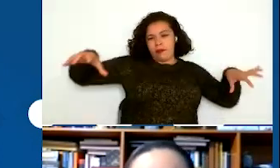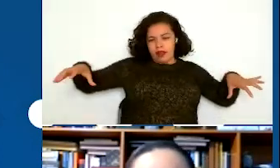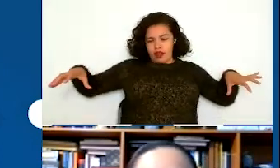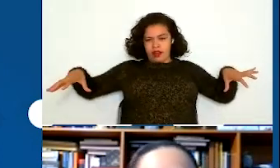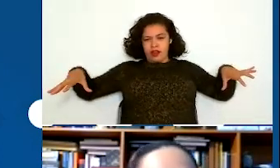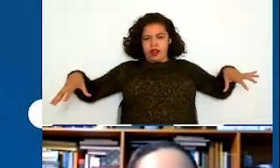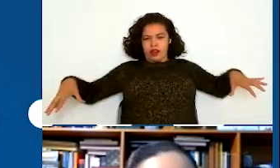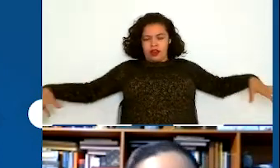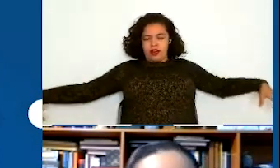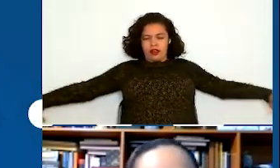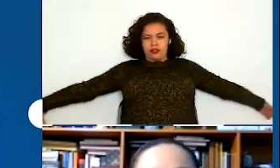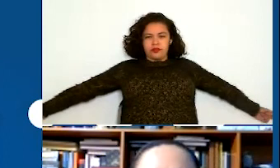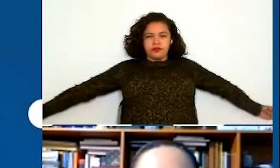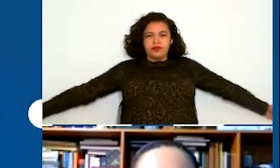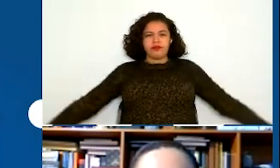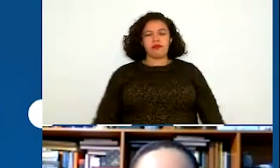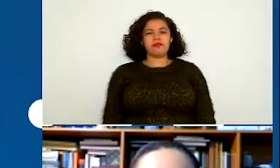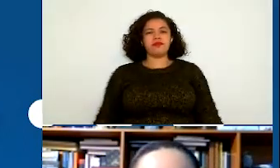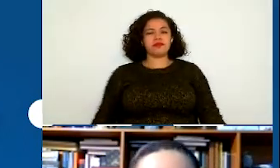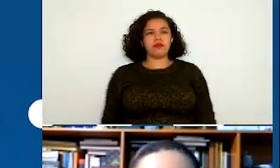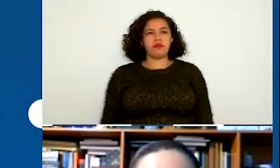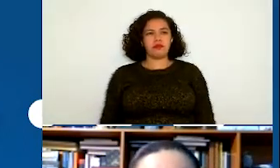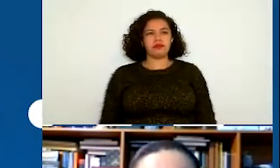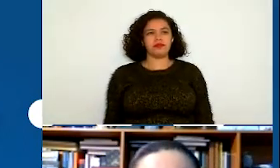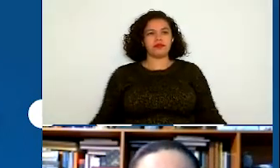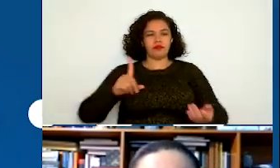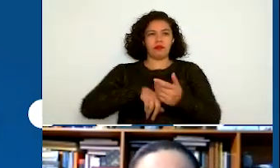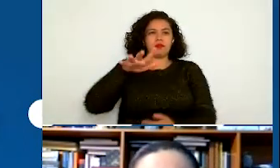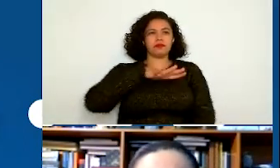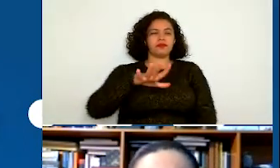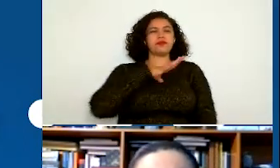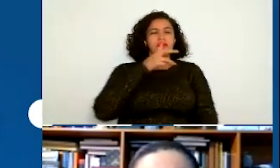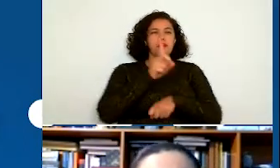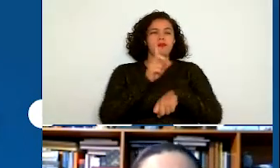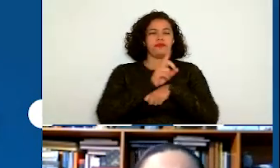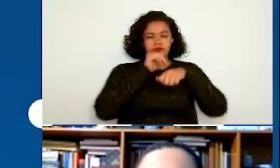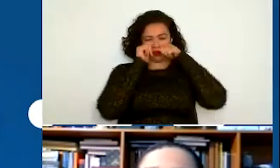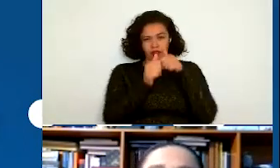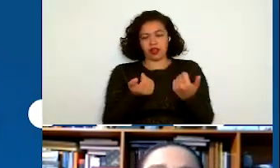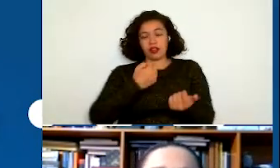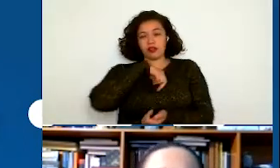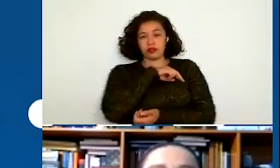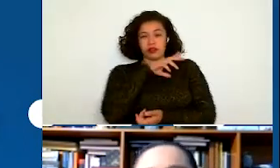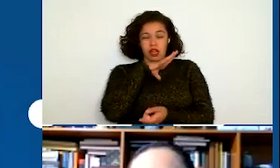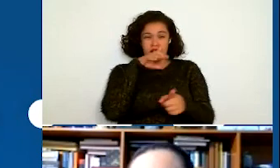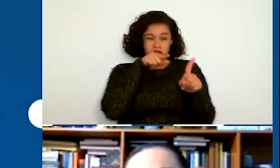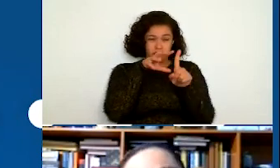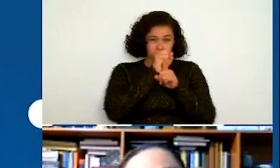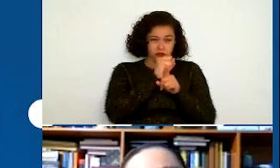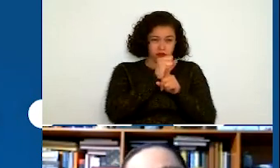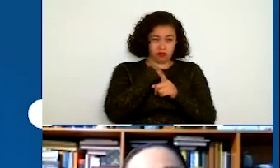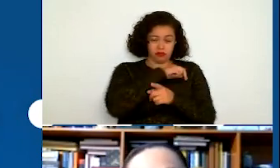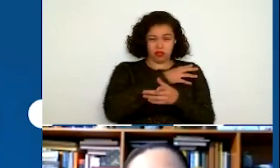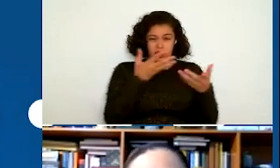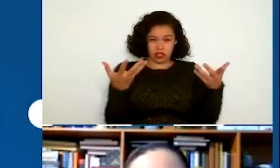situaciones sociales en las que se encuentra la población que ustedes atienden todos los días. Y que si nosotros logramos eso, pues estamos